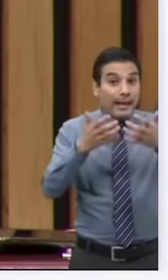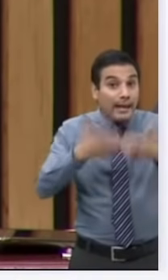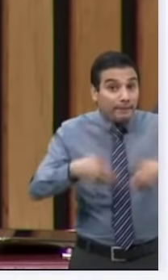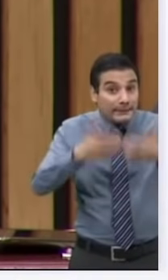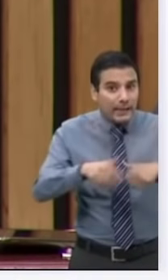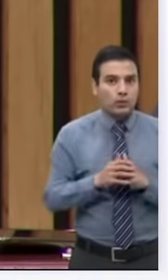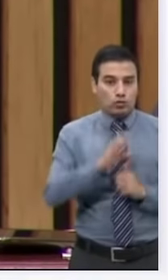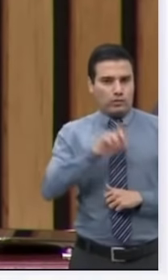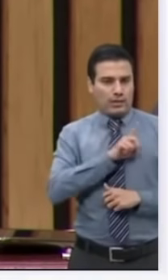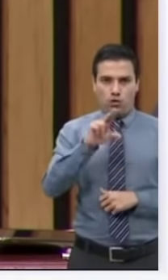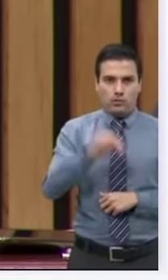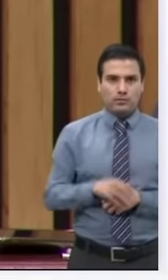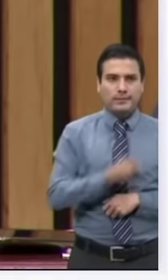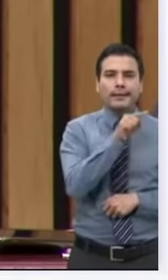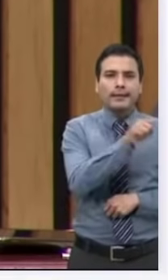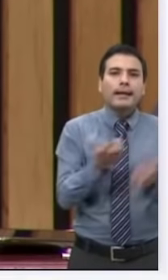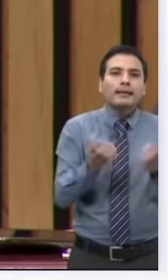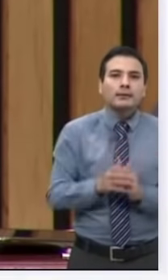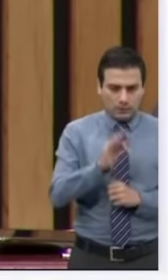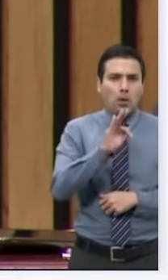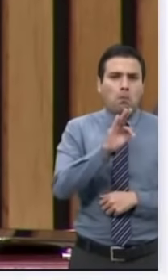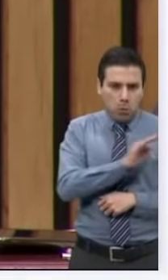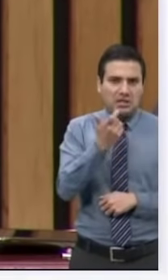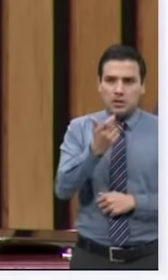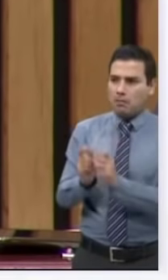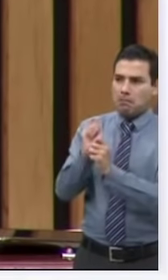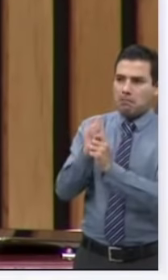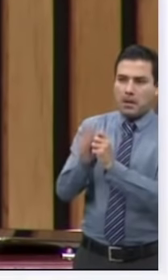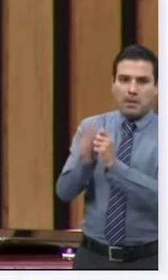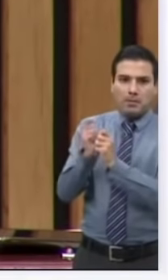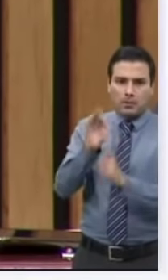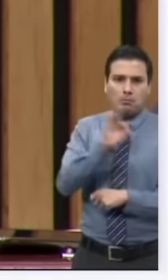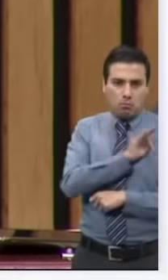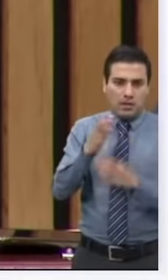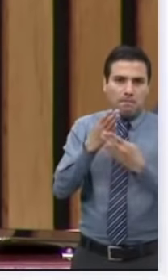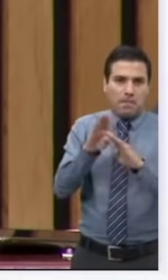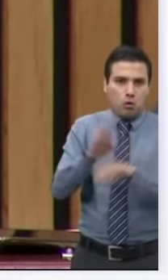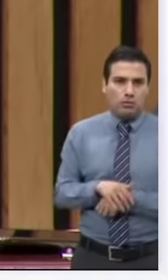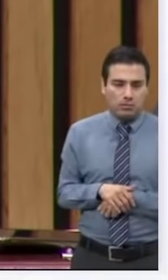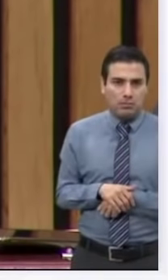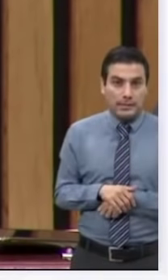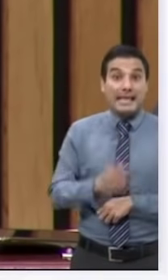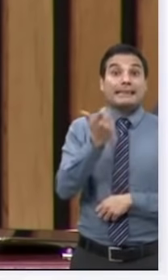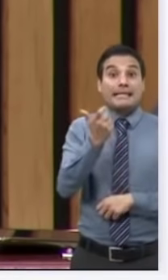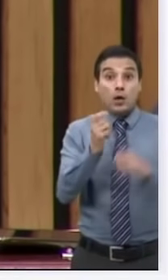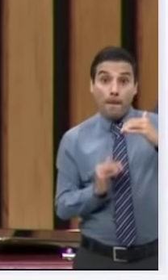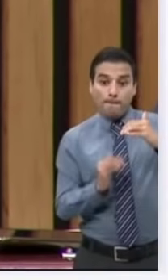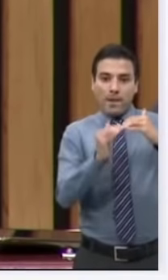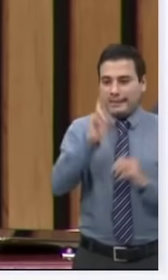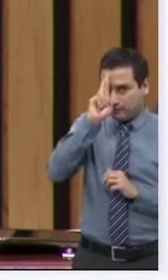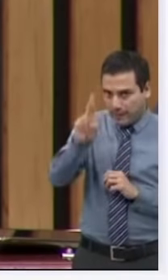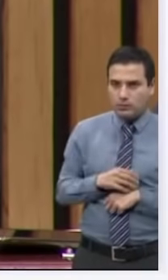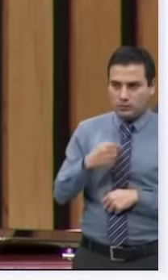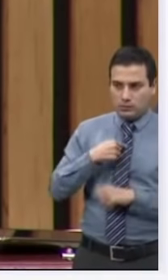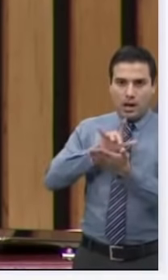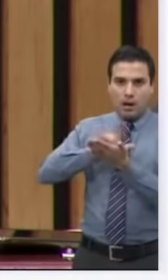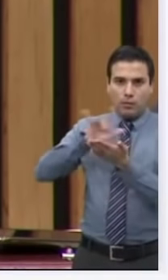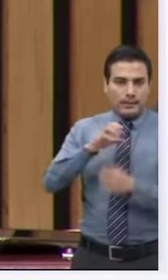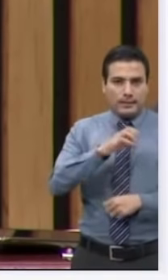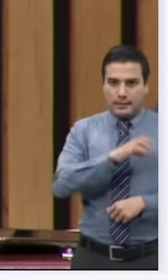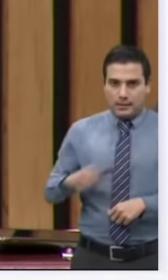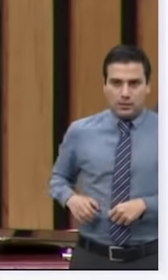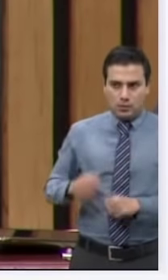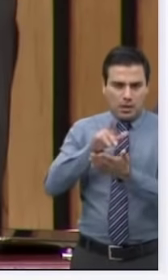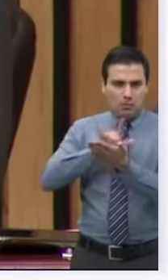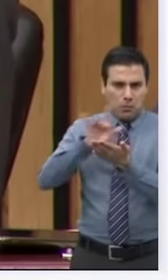que puede hacer dar dinero a través del sistema bancario respetando los topes para apoyar la candidatura de su